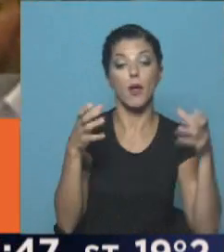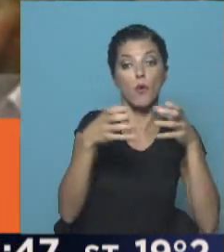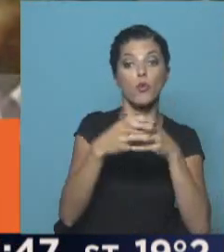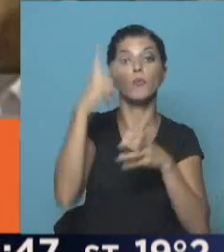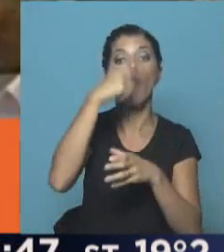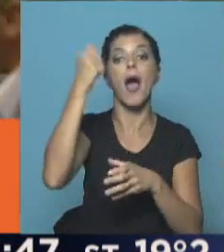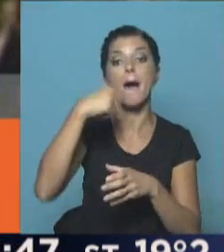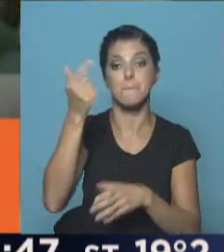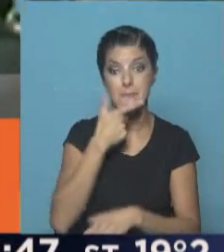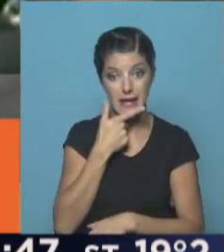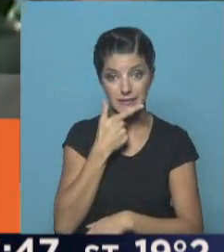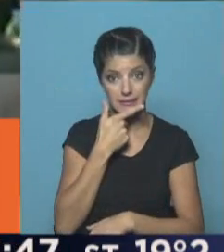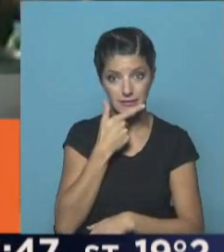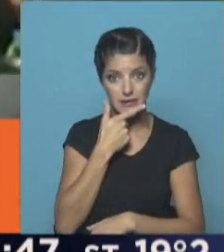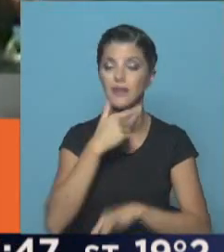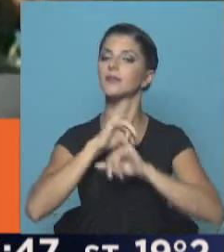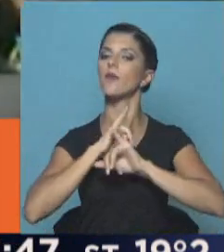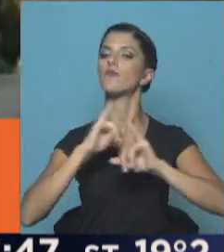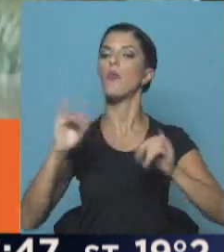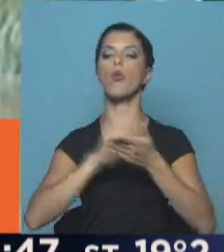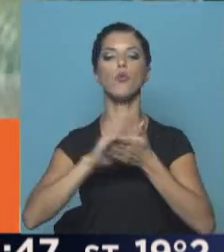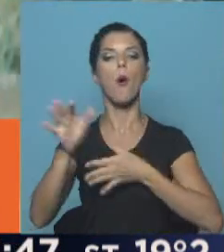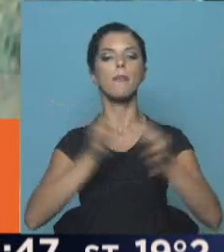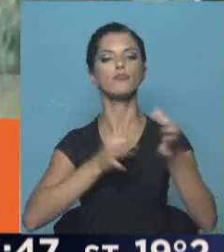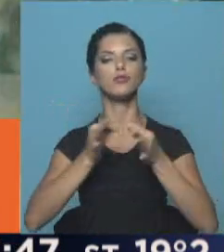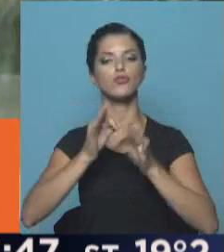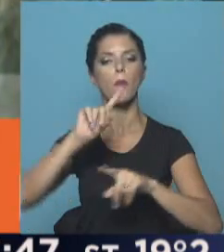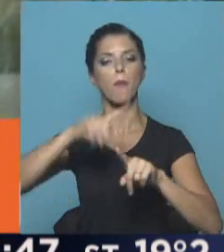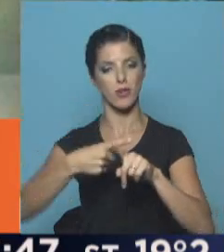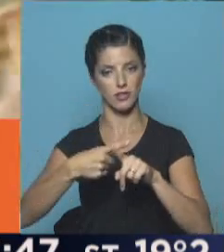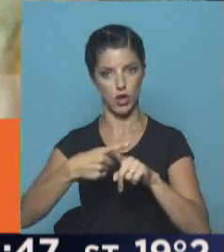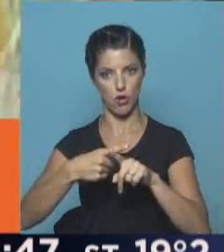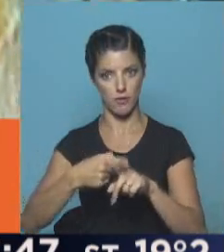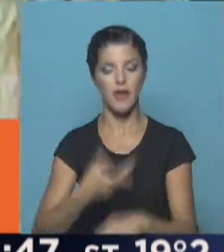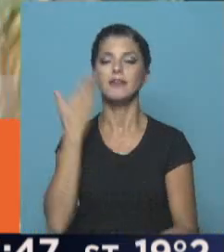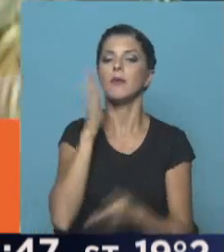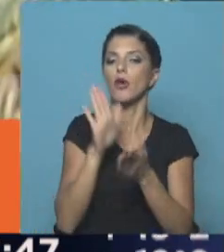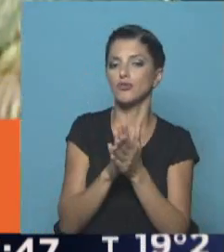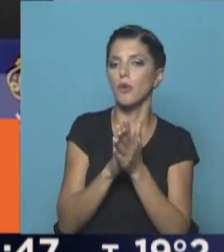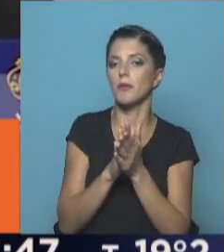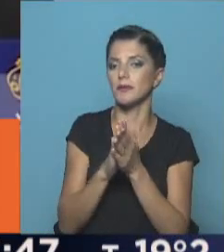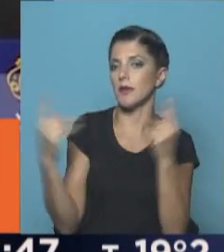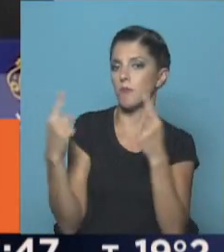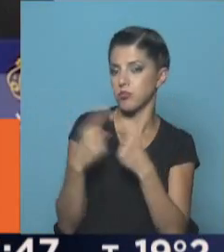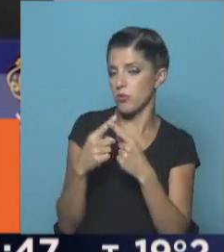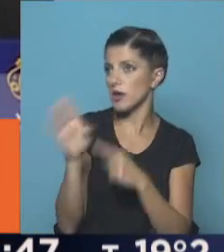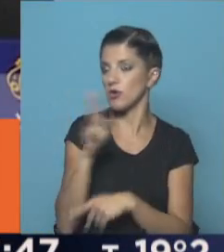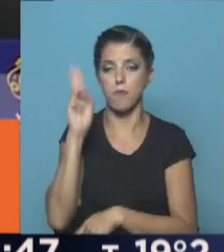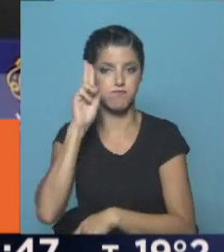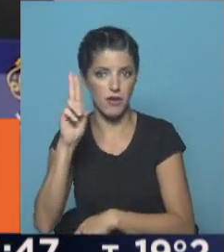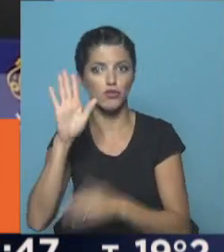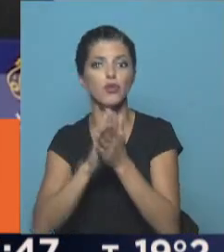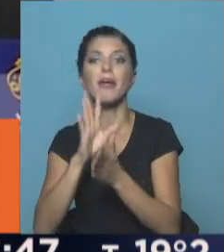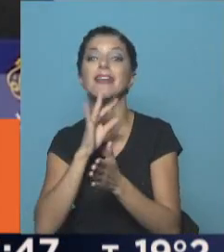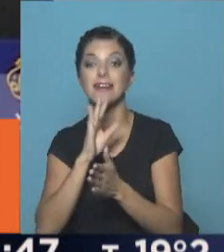Hamas sorprendió al dar a conocer un nuevo programa político en el que atenúa en parte su histórico antagonismo sin concesiones con respecto a